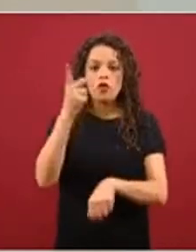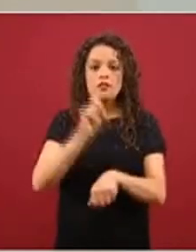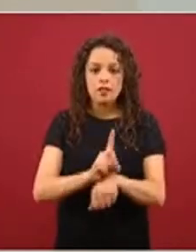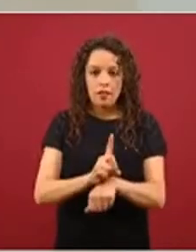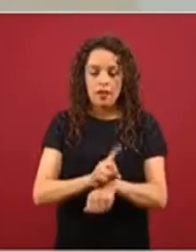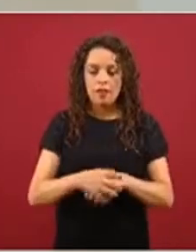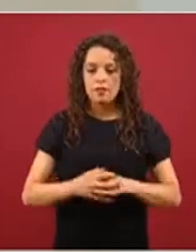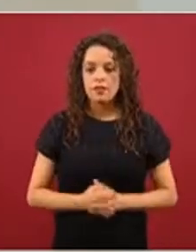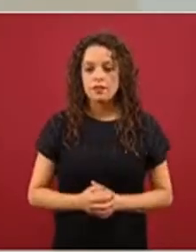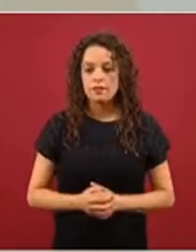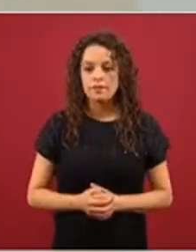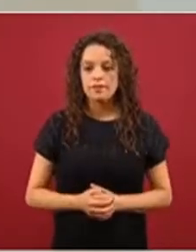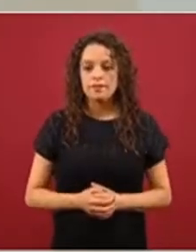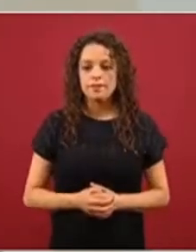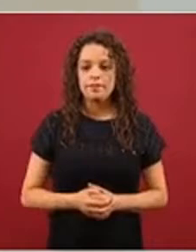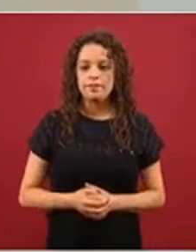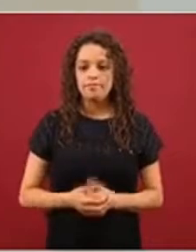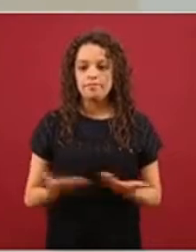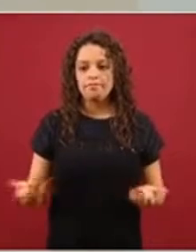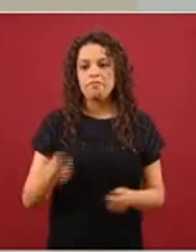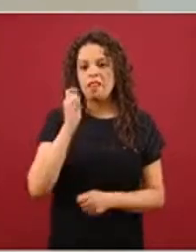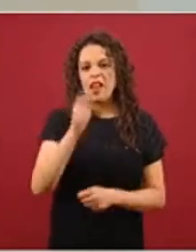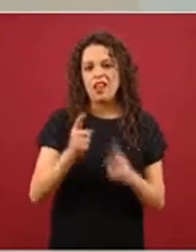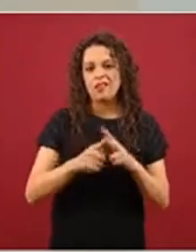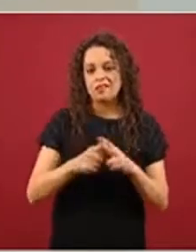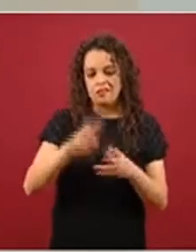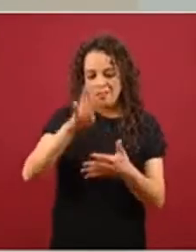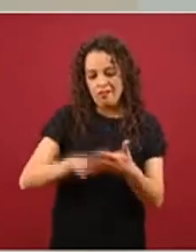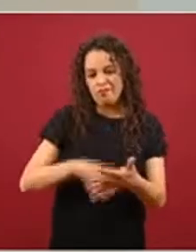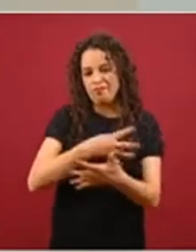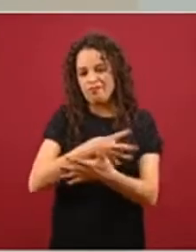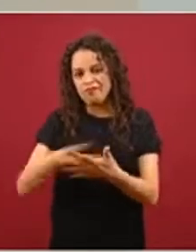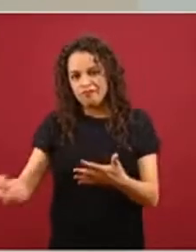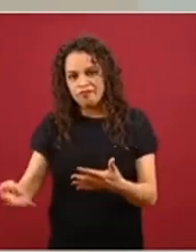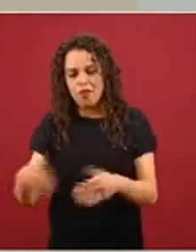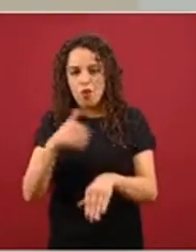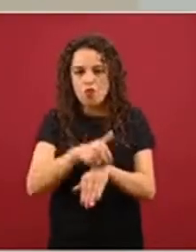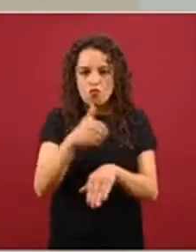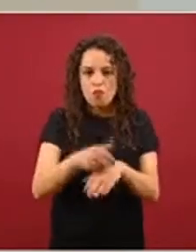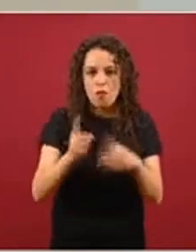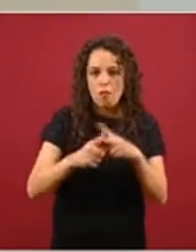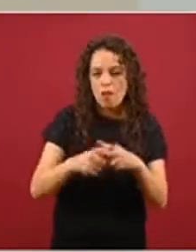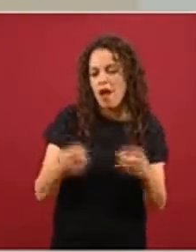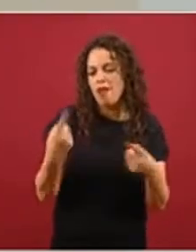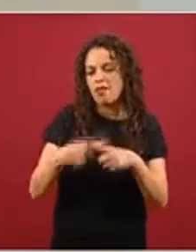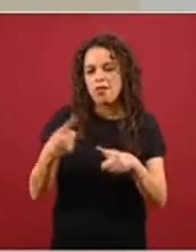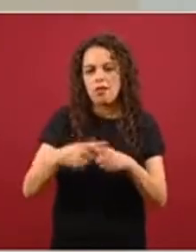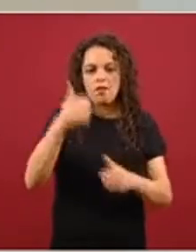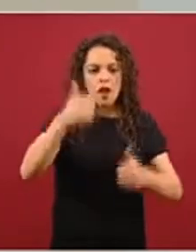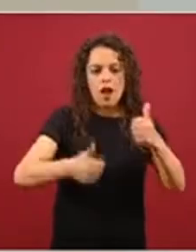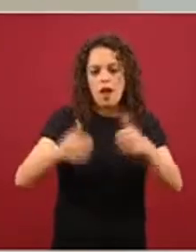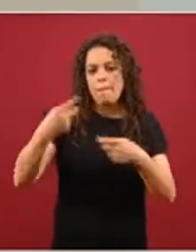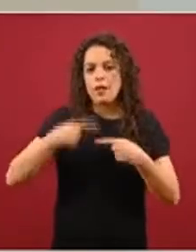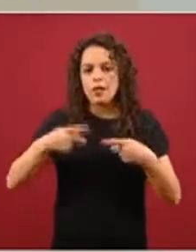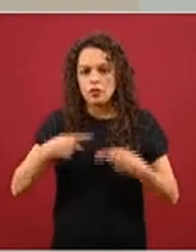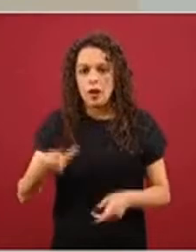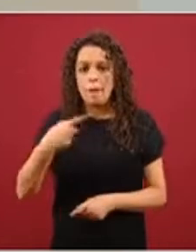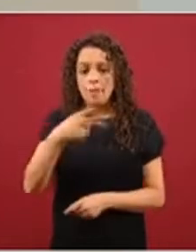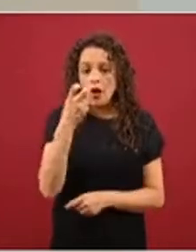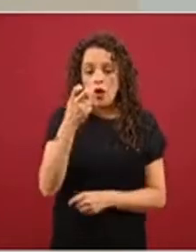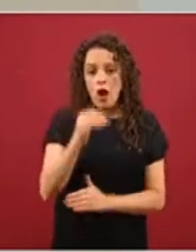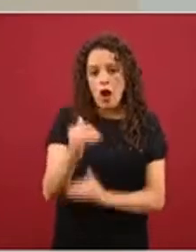cierto punto arbitraria o esquemática, porque hay gran variabilidad entre las personas, pero es el tiempo promedio de